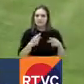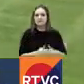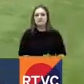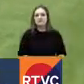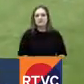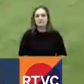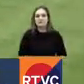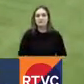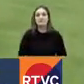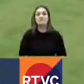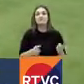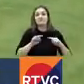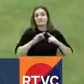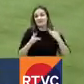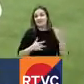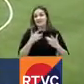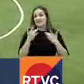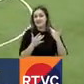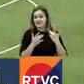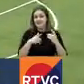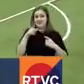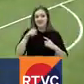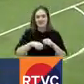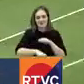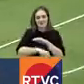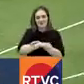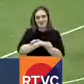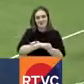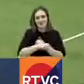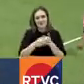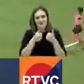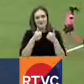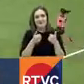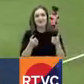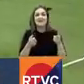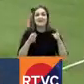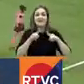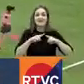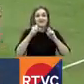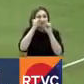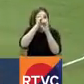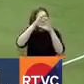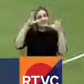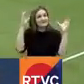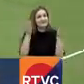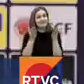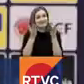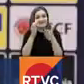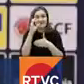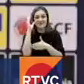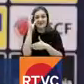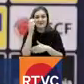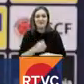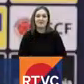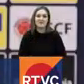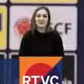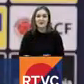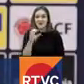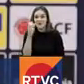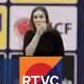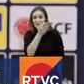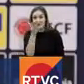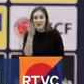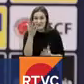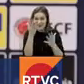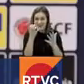que están acá para divertirse, para gozar el fútbol y por supuesto para darle más ilusión a los colombianos. Todo colombiano quiere ganar y